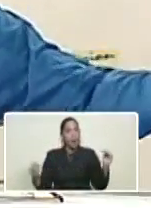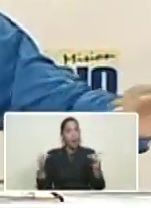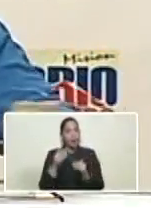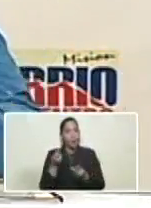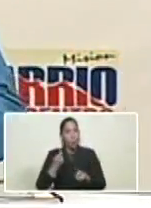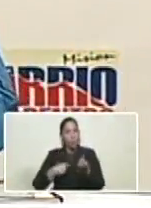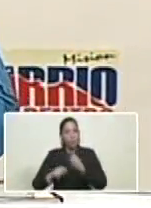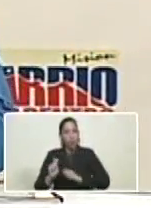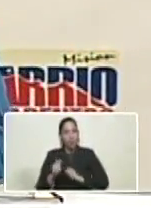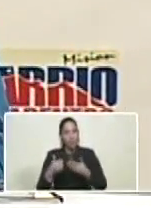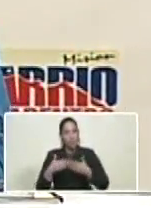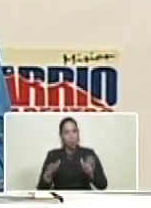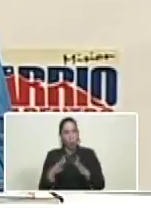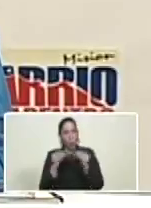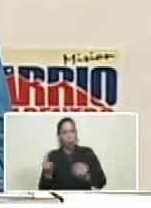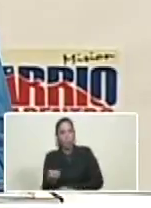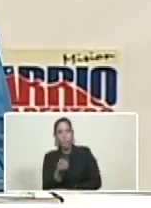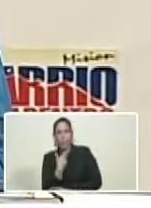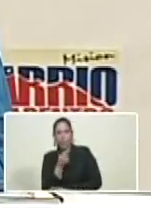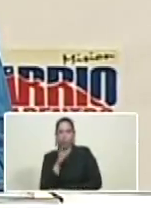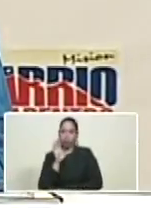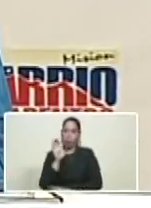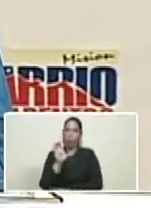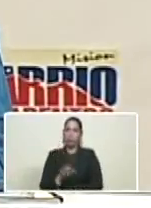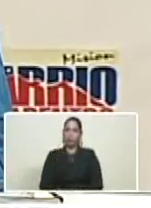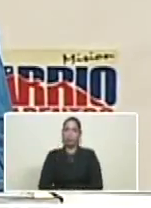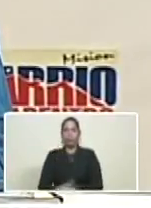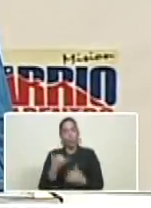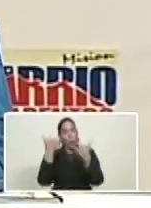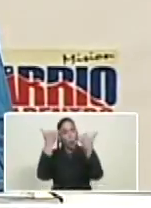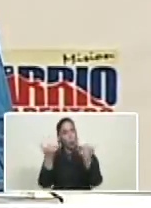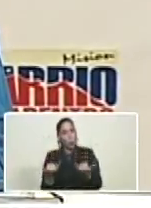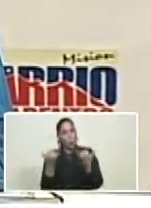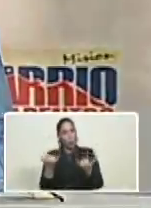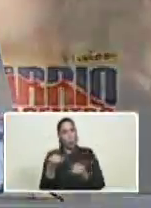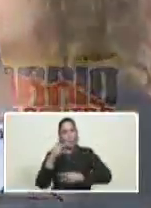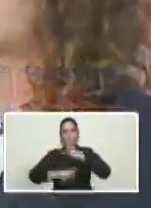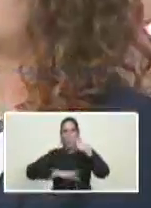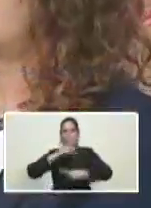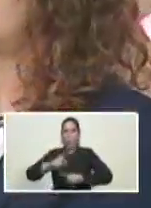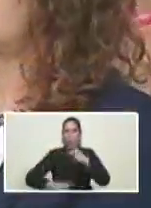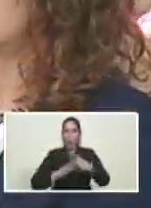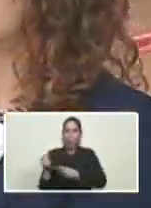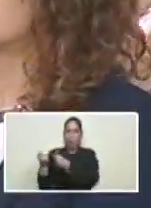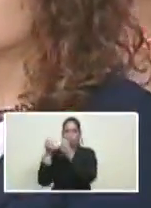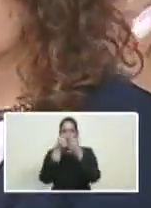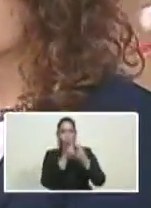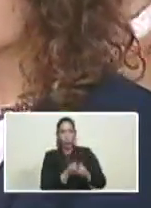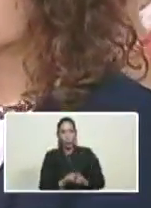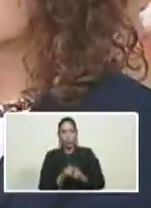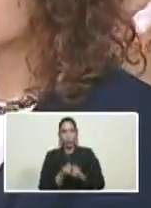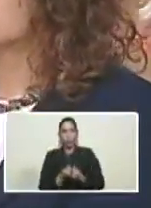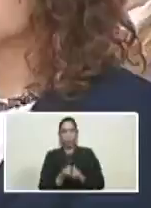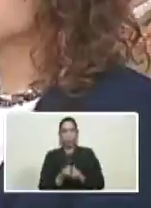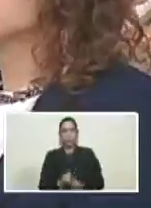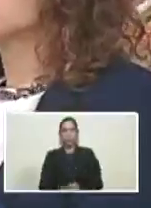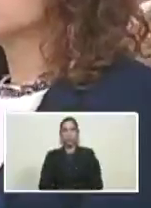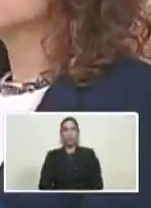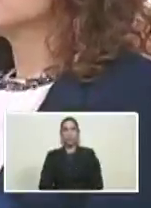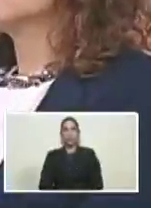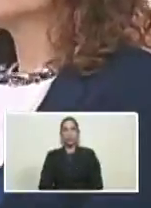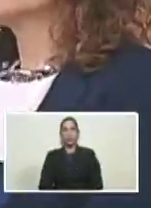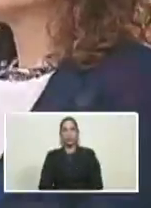público de todos los medicamentos del país, actualizados al programa de recuperación económica, para